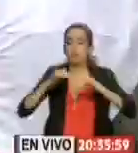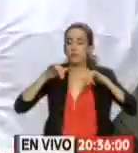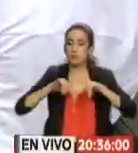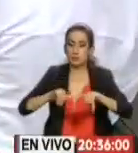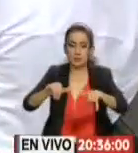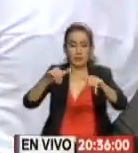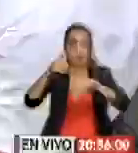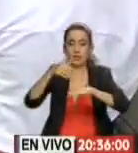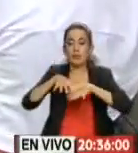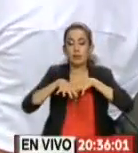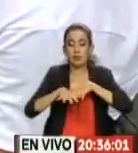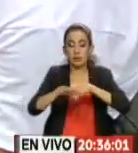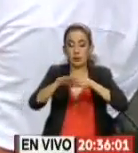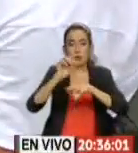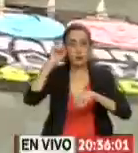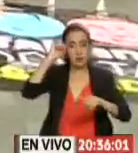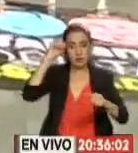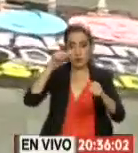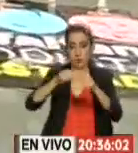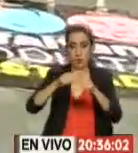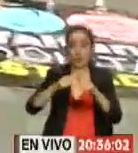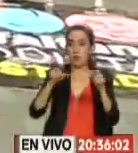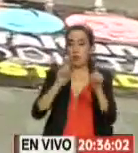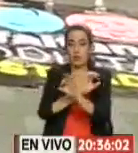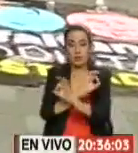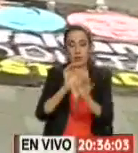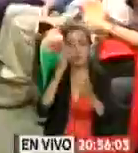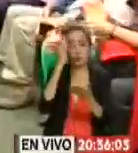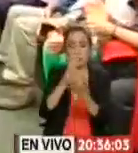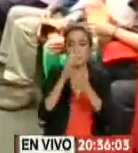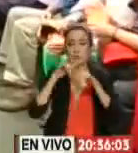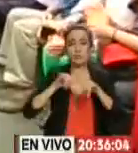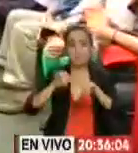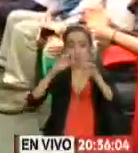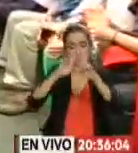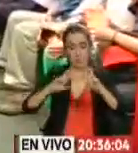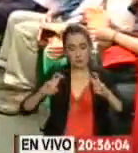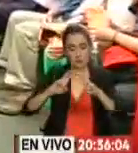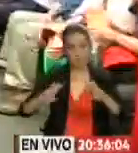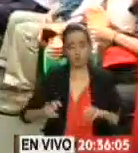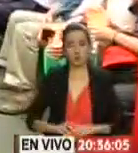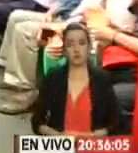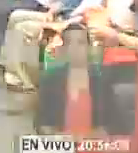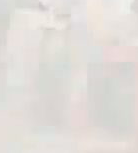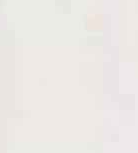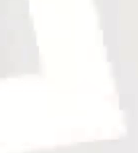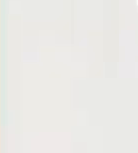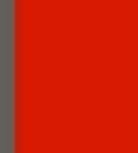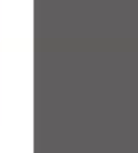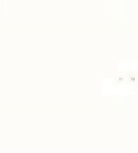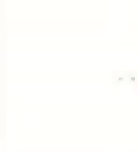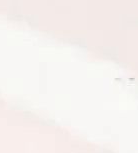en las calles para recordar lo que sucedió y no queda en la impunidad. Luis Alfredo Zúñiga, Telediario.